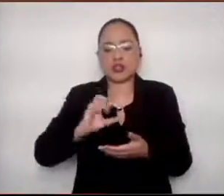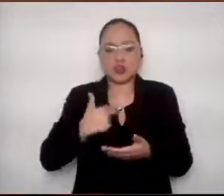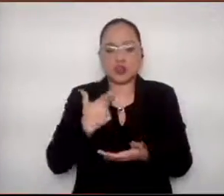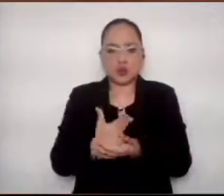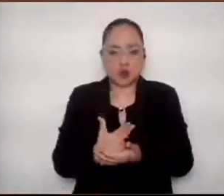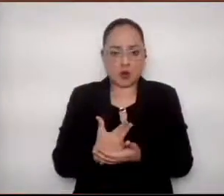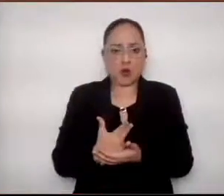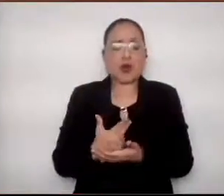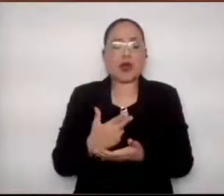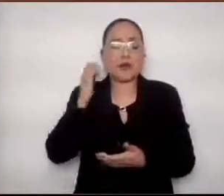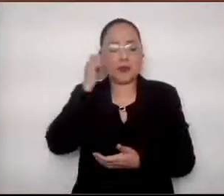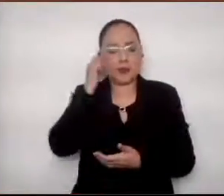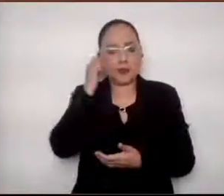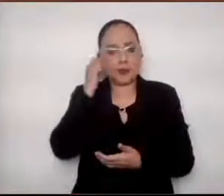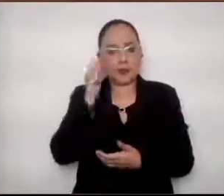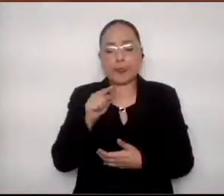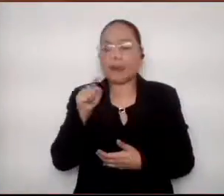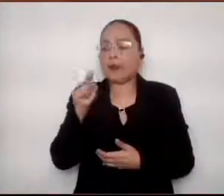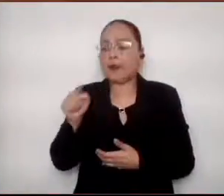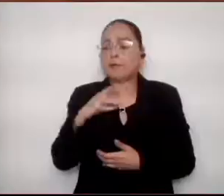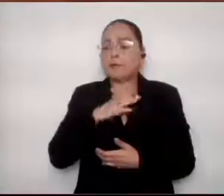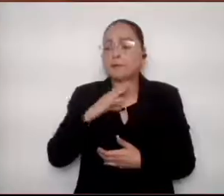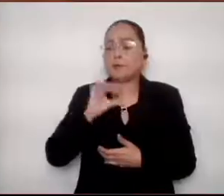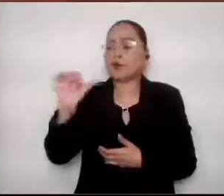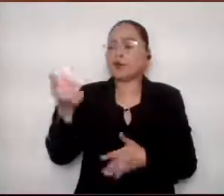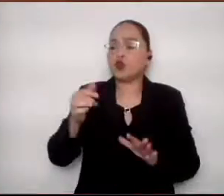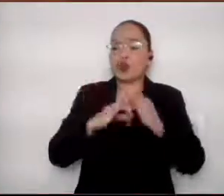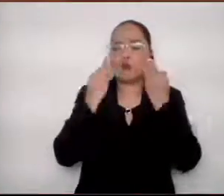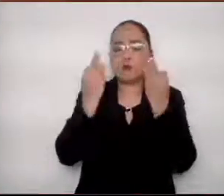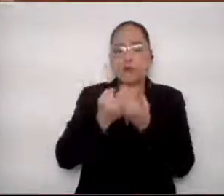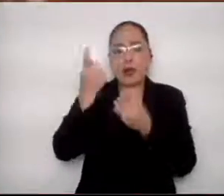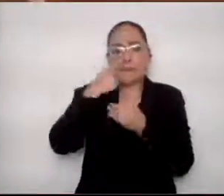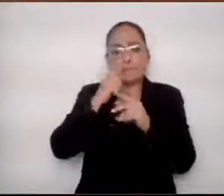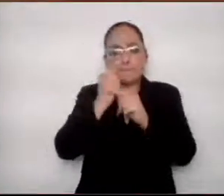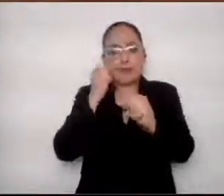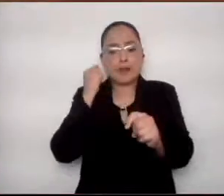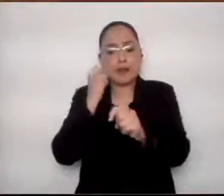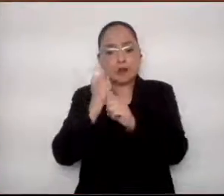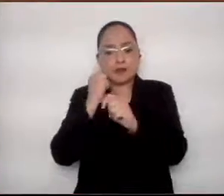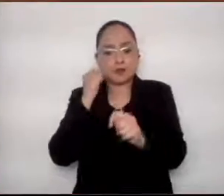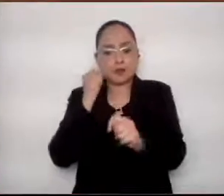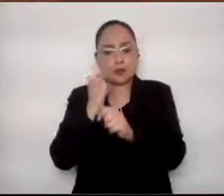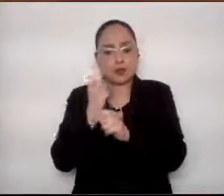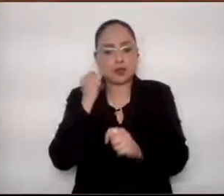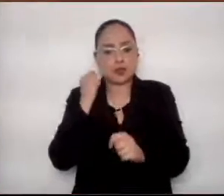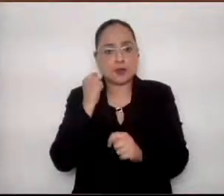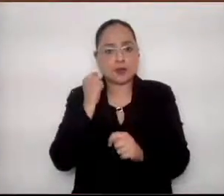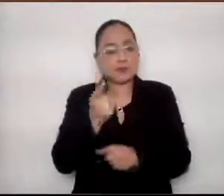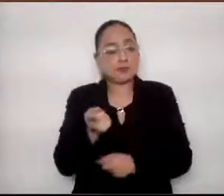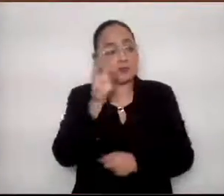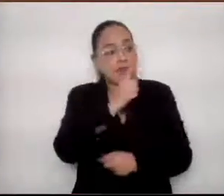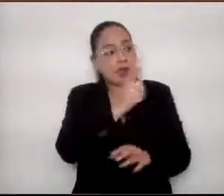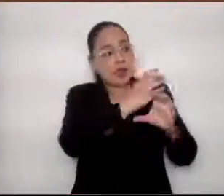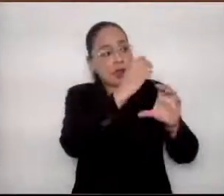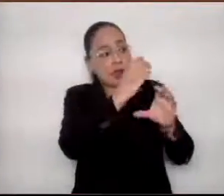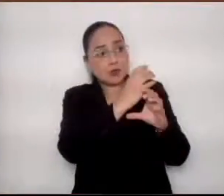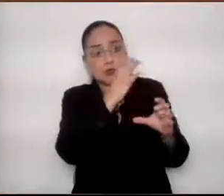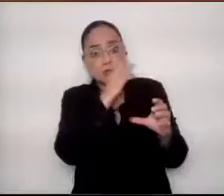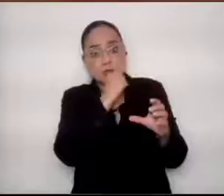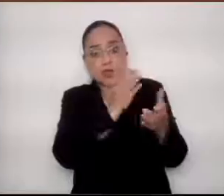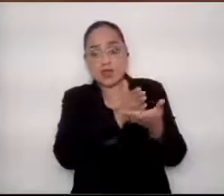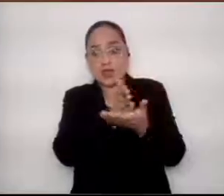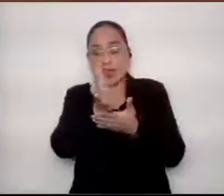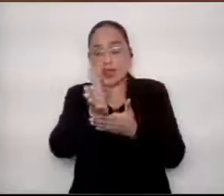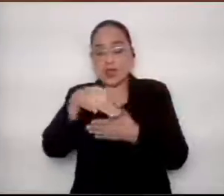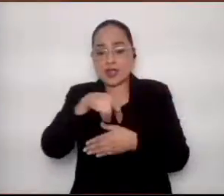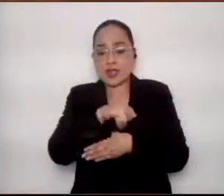justamente como un medio alterno de transporte, donde el transporte público no podía entrar a esas